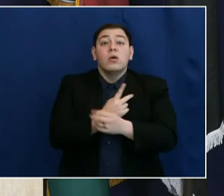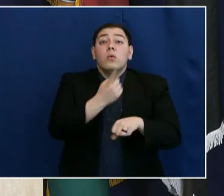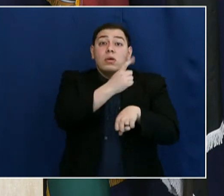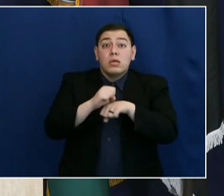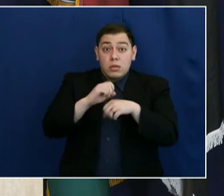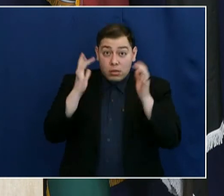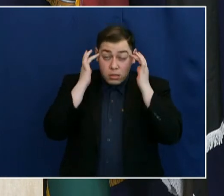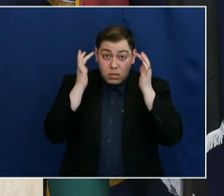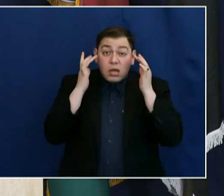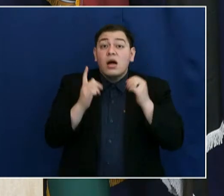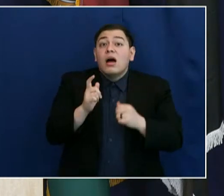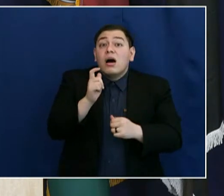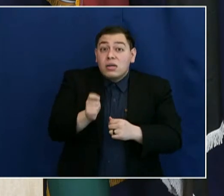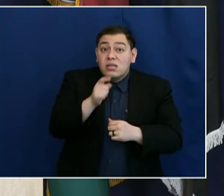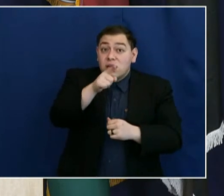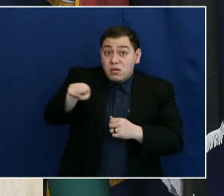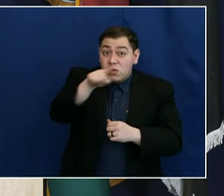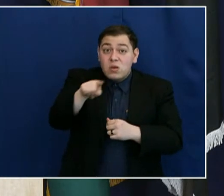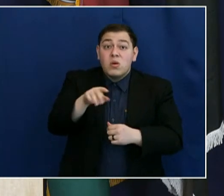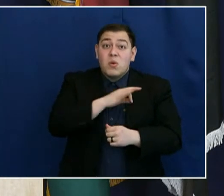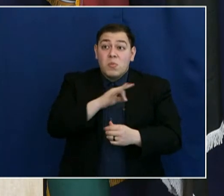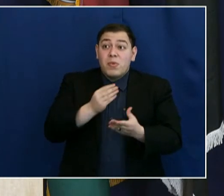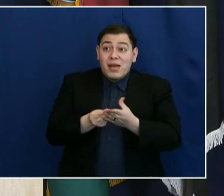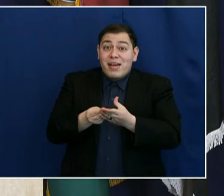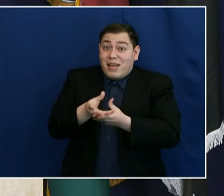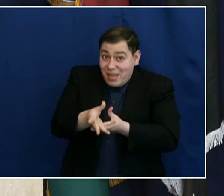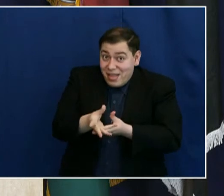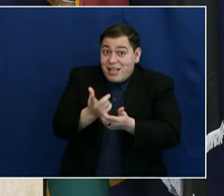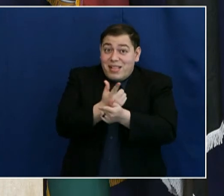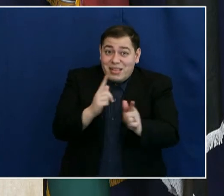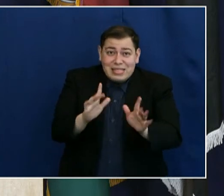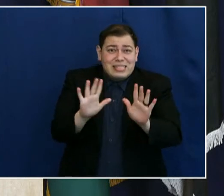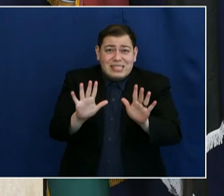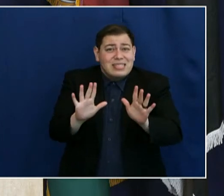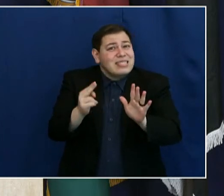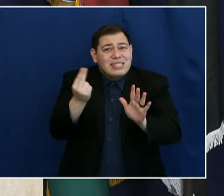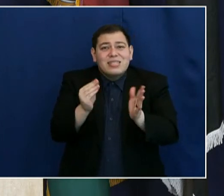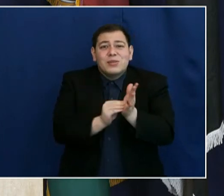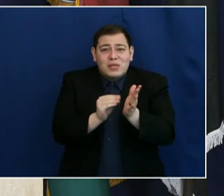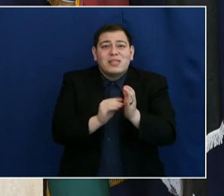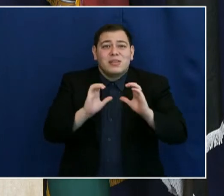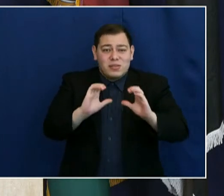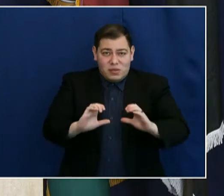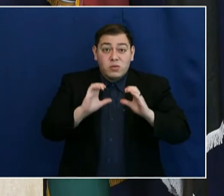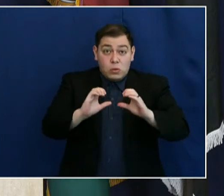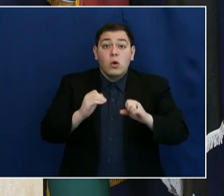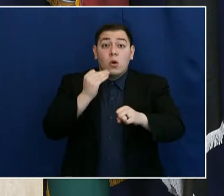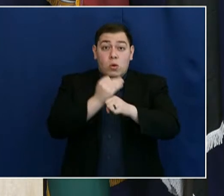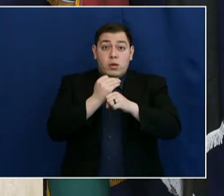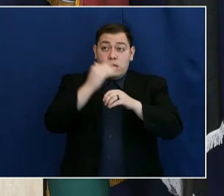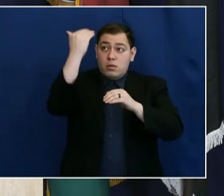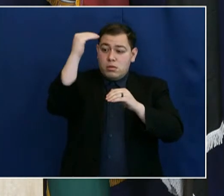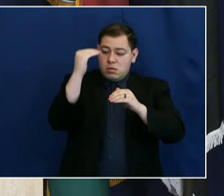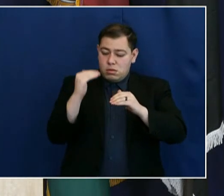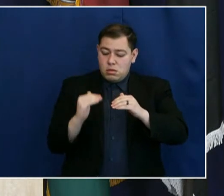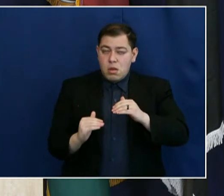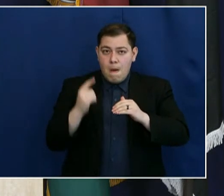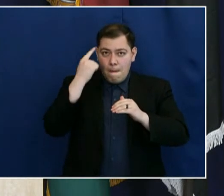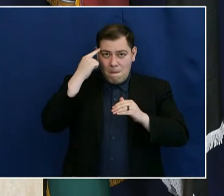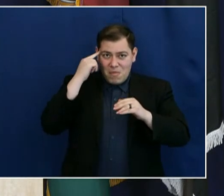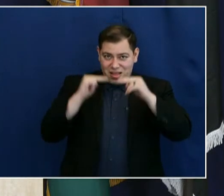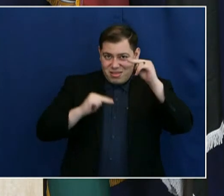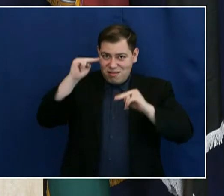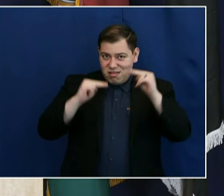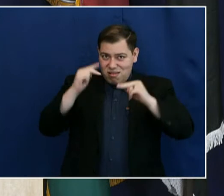muy importante seguir con las indicaciones de salud pública. Estamos todavía en la etapa rojo. Para poder llegar a la